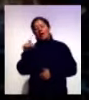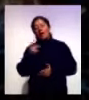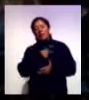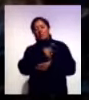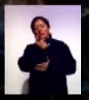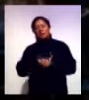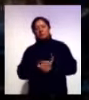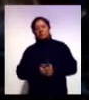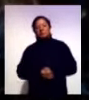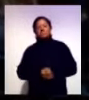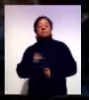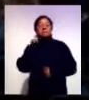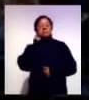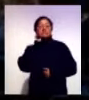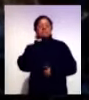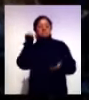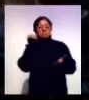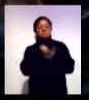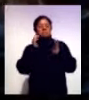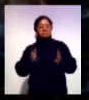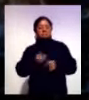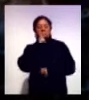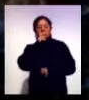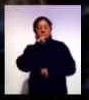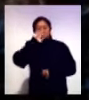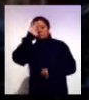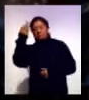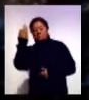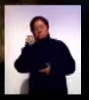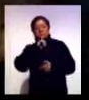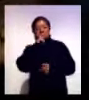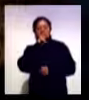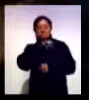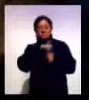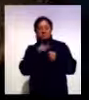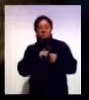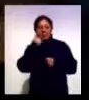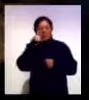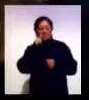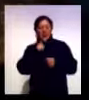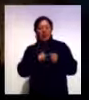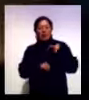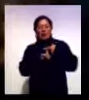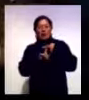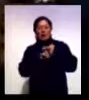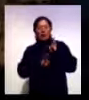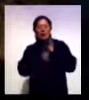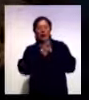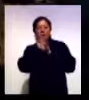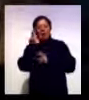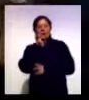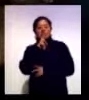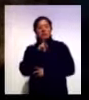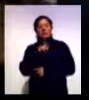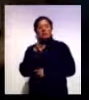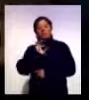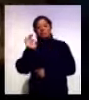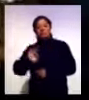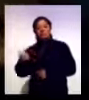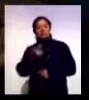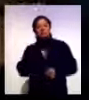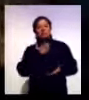El Senado de la República aprobó reformas a la Ley de Aguas Nacionales con el objetivo de incrementar aproximadamente 30% el monto de las multas por descargas